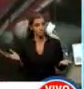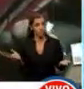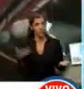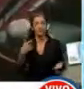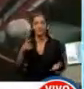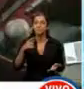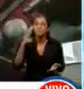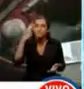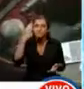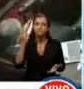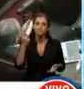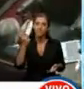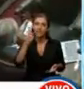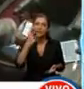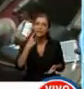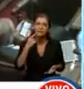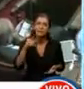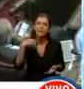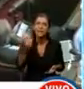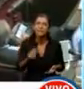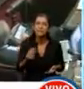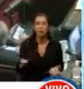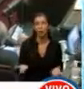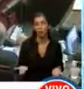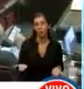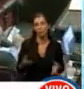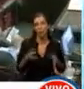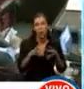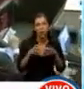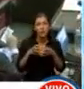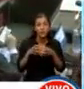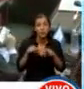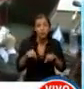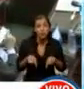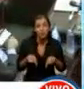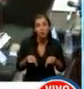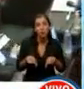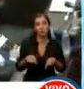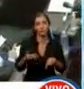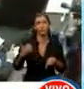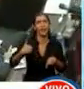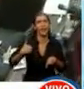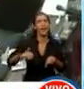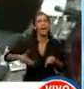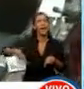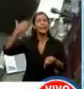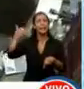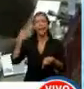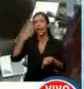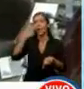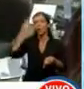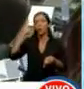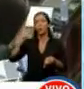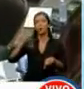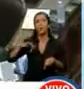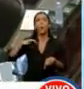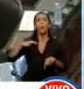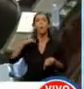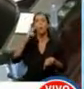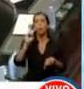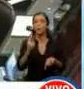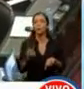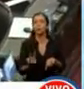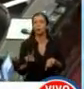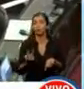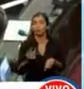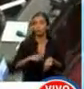sábado no se sesiona la Argentina desde la crisis del 2002, a la que